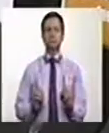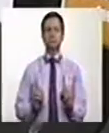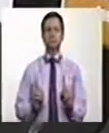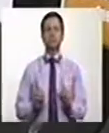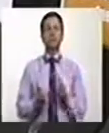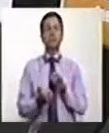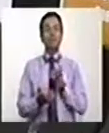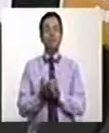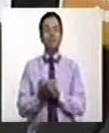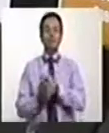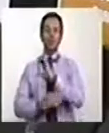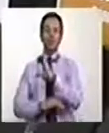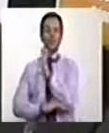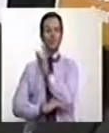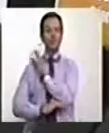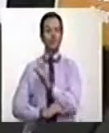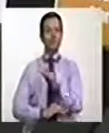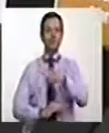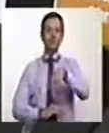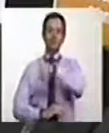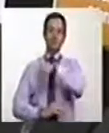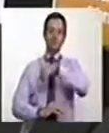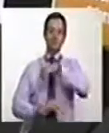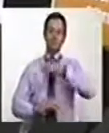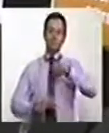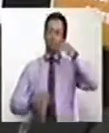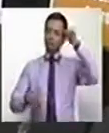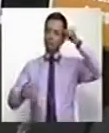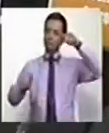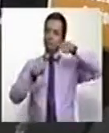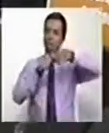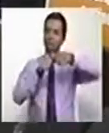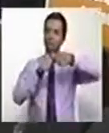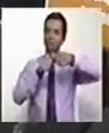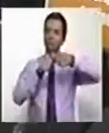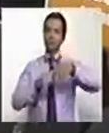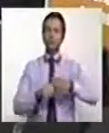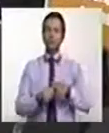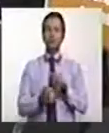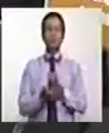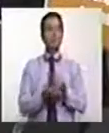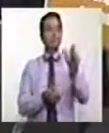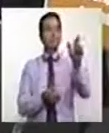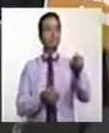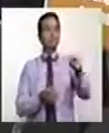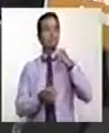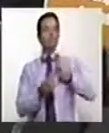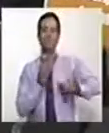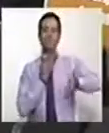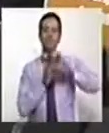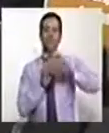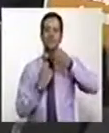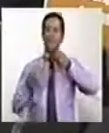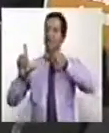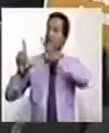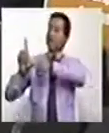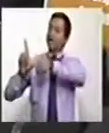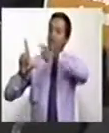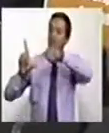Los colombianos recordamos, en mi generación, cuando dijo que la economía iba bien, pero el país